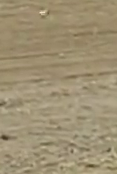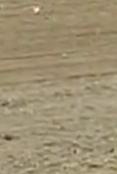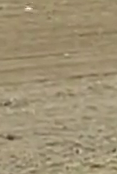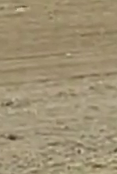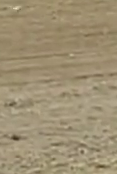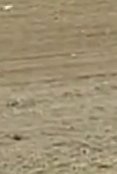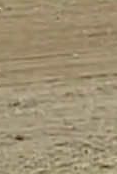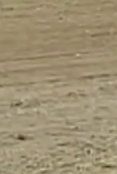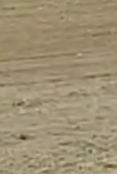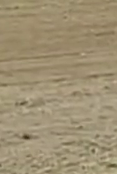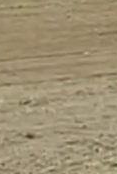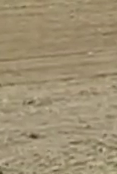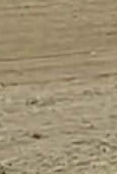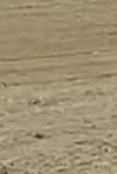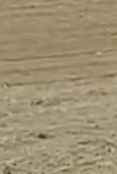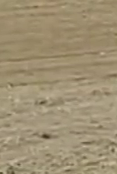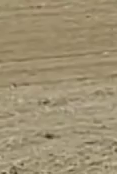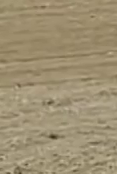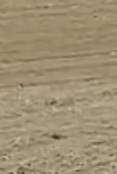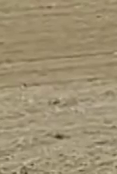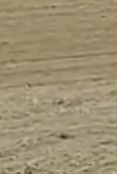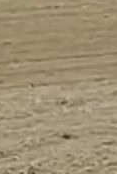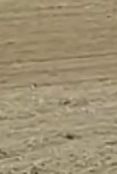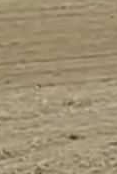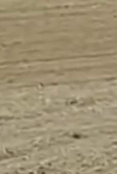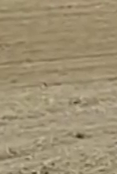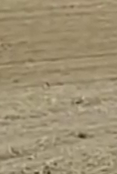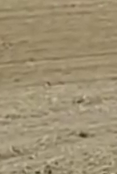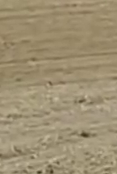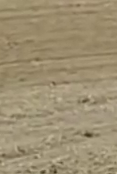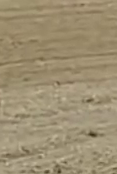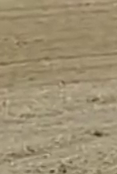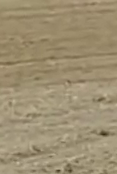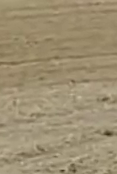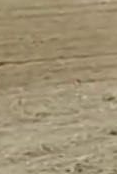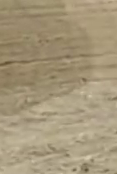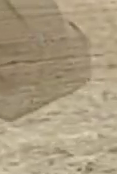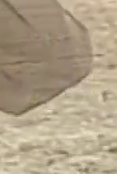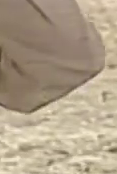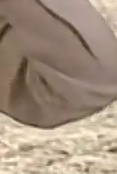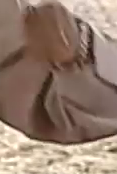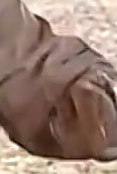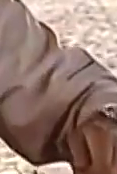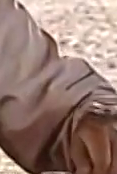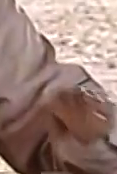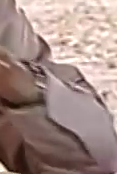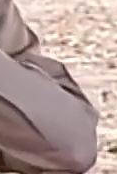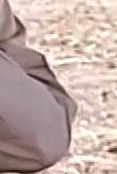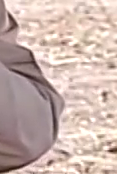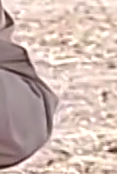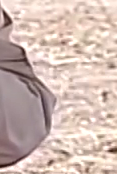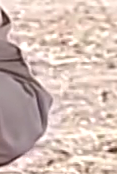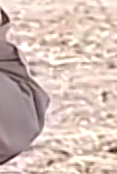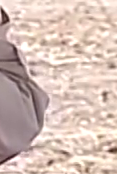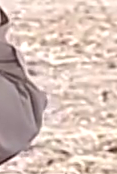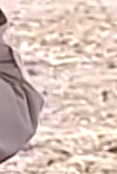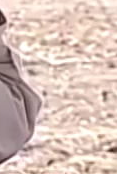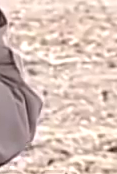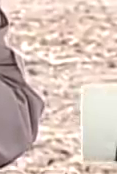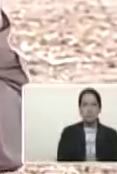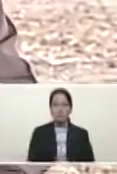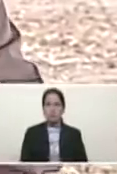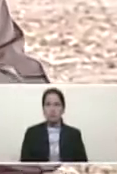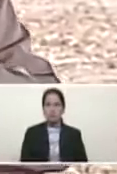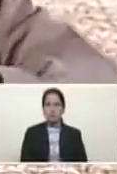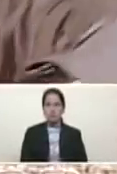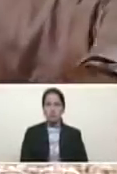la música que alegra el alma, que llena el espíritu de nuestra fuerza permanente,